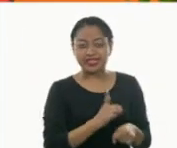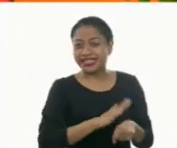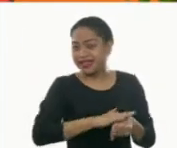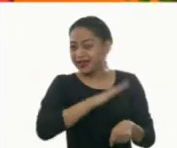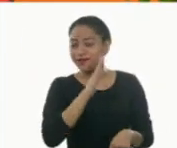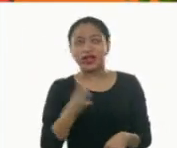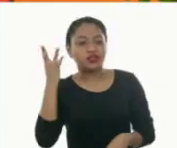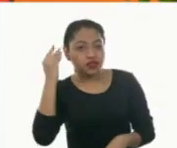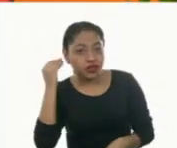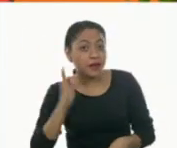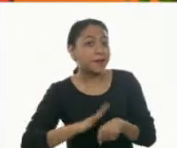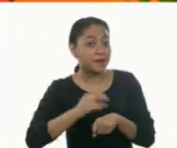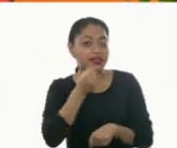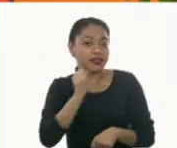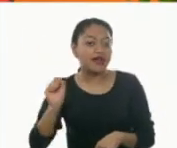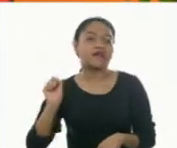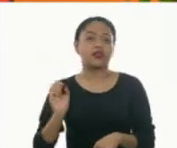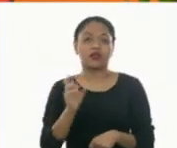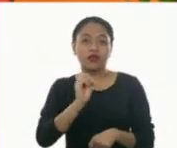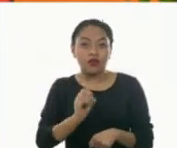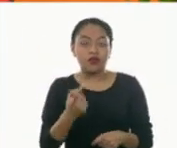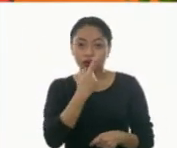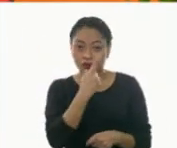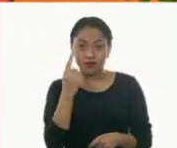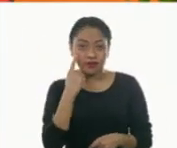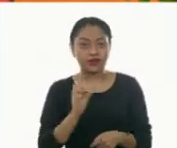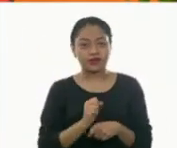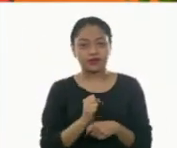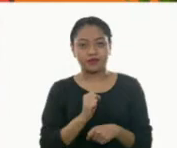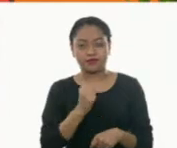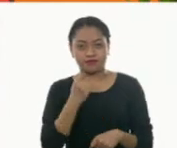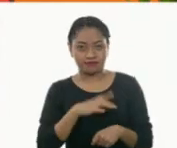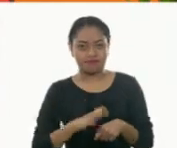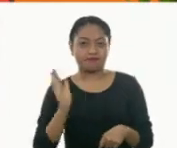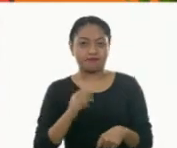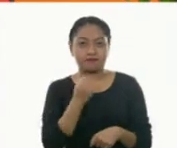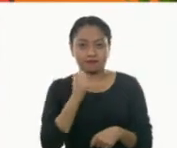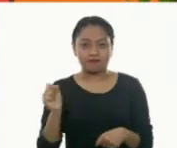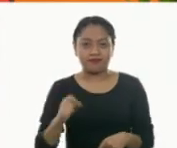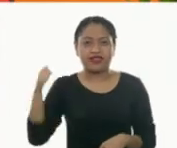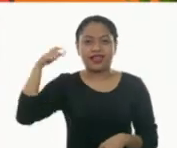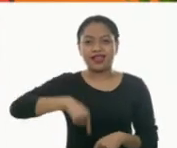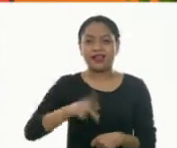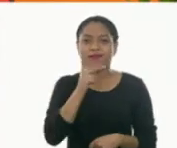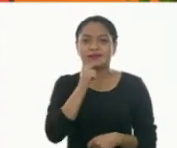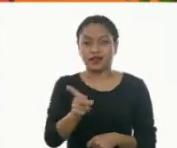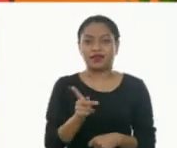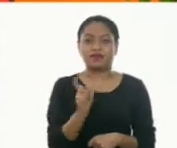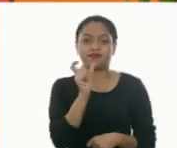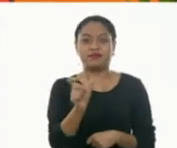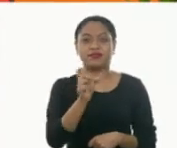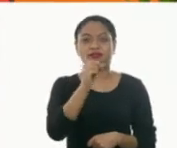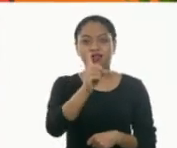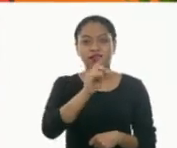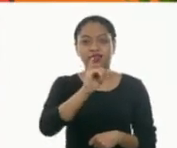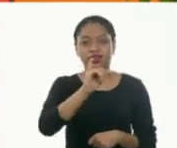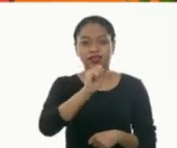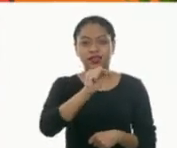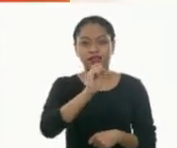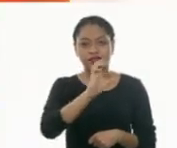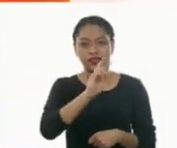hay la palabra discriminación hoy día es una palabra muy fuerte. ¿A qué te